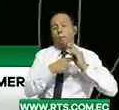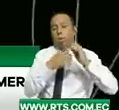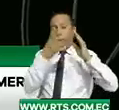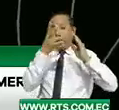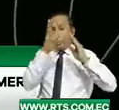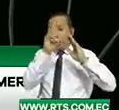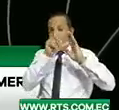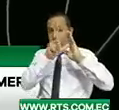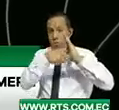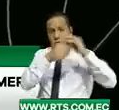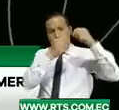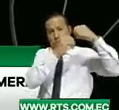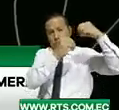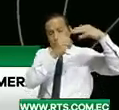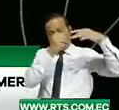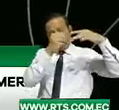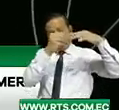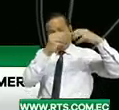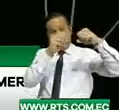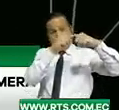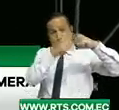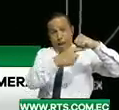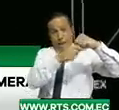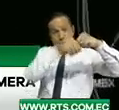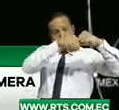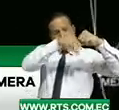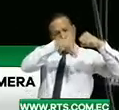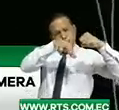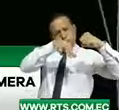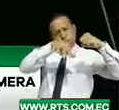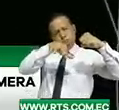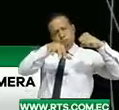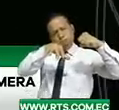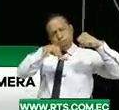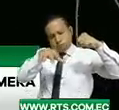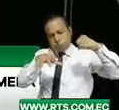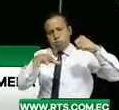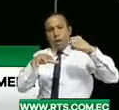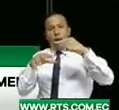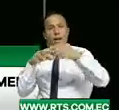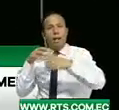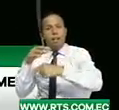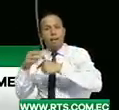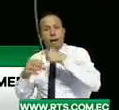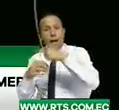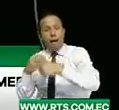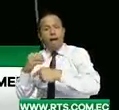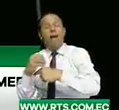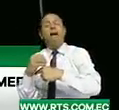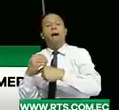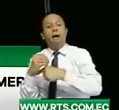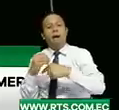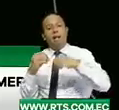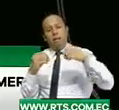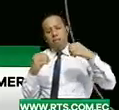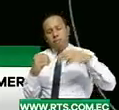viaje desde Marte hasta la Tierra y otro minuto más para que las imágenes logren ser